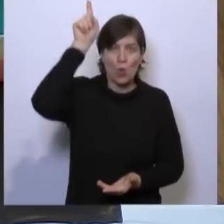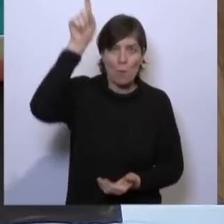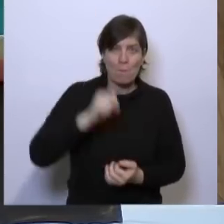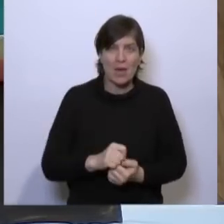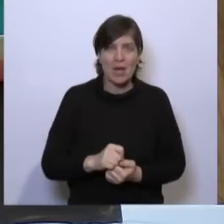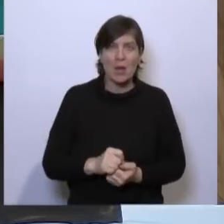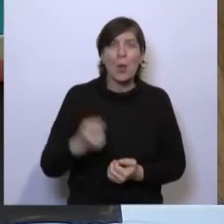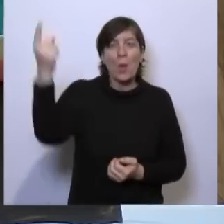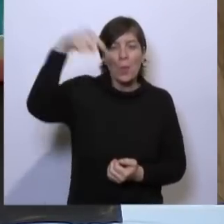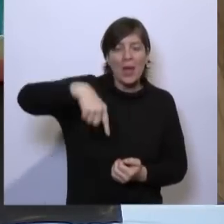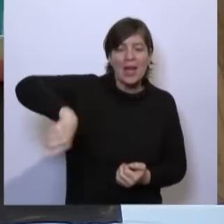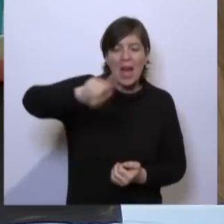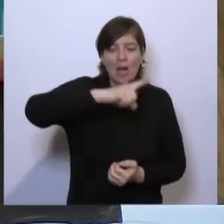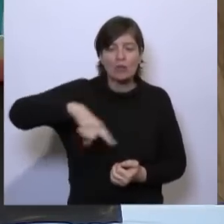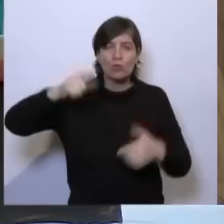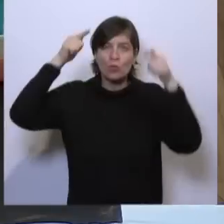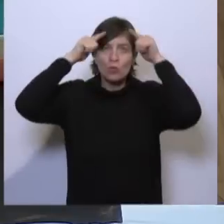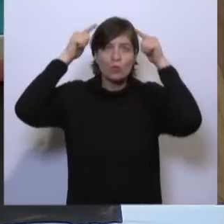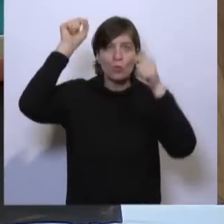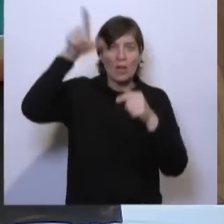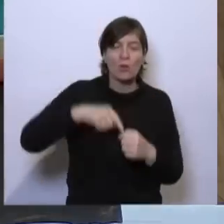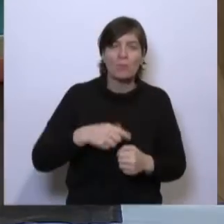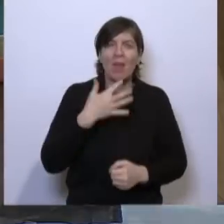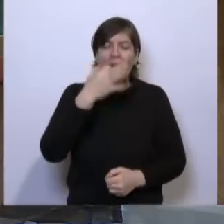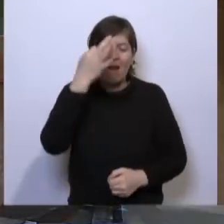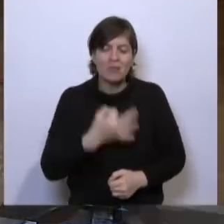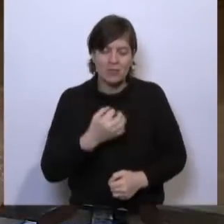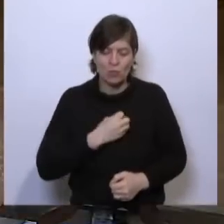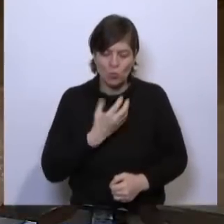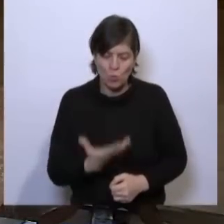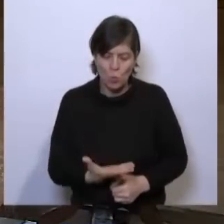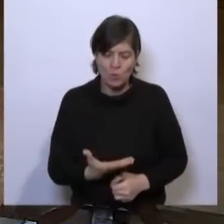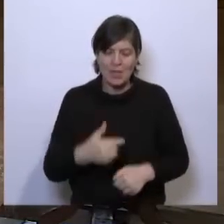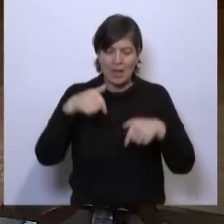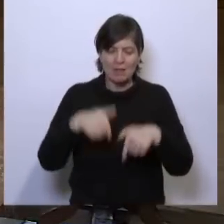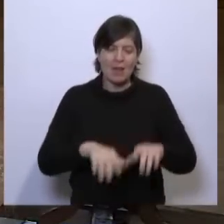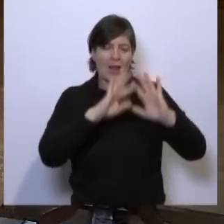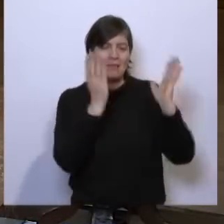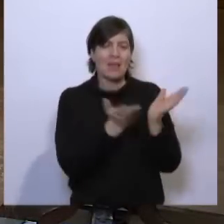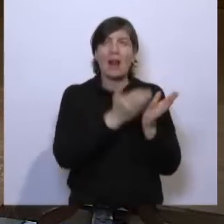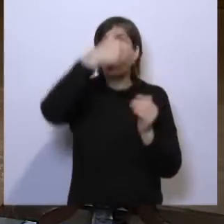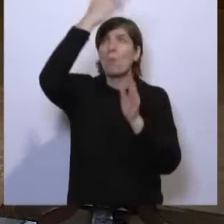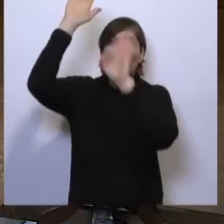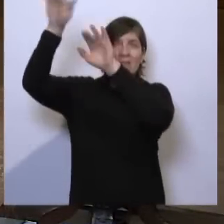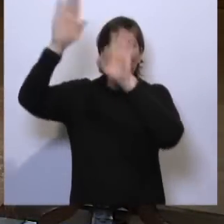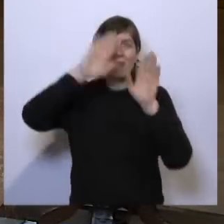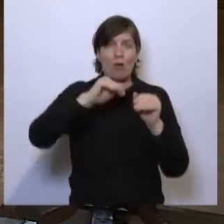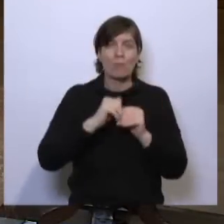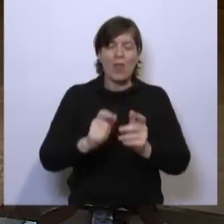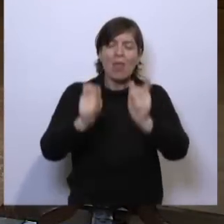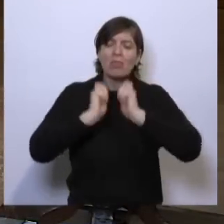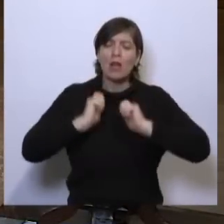santificado sea tu nombre, venga a nosotros tu reino, hágase tu voluntad en la tierra como en el